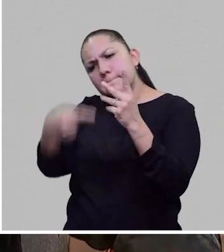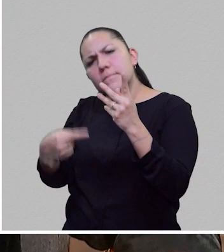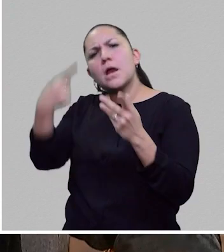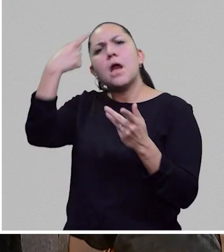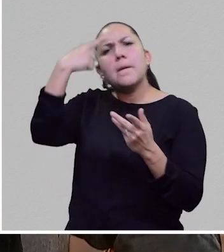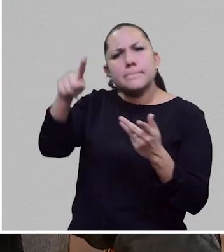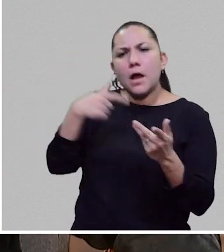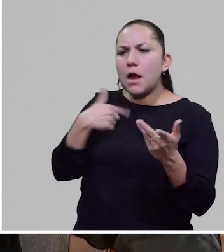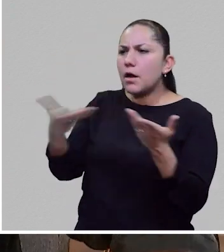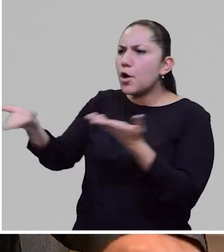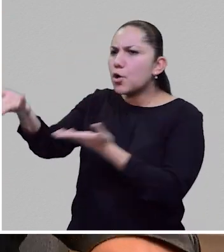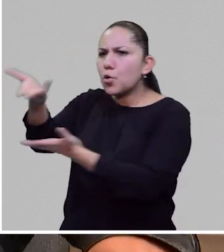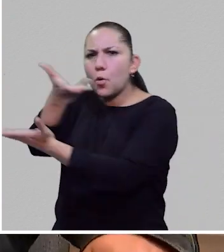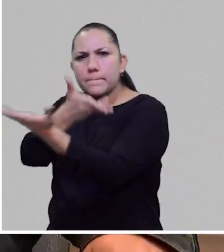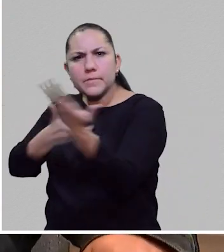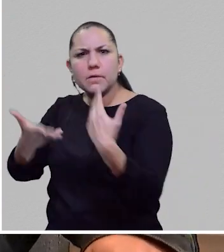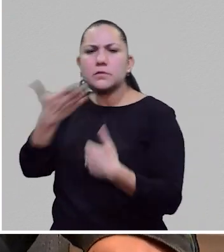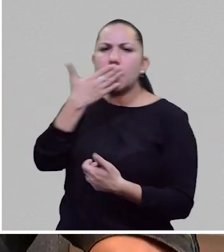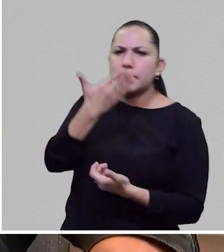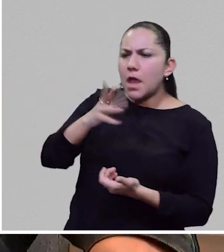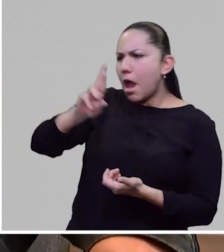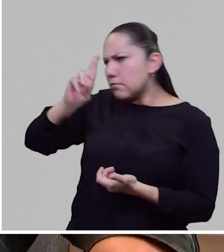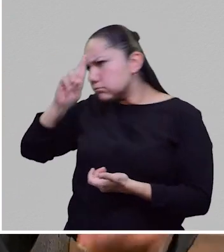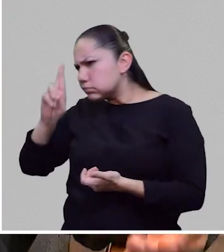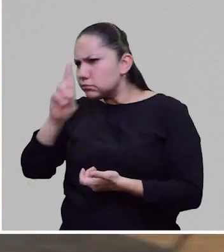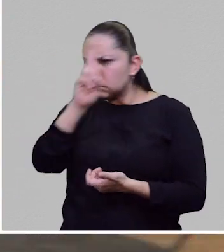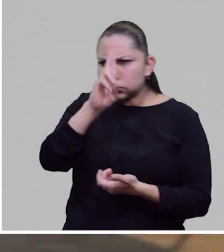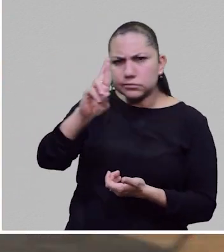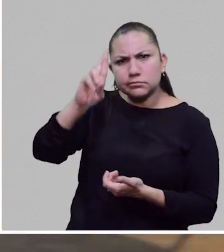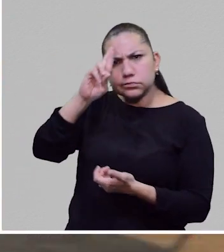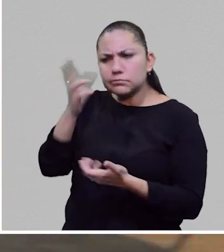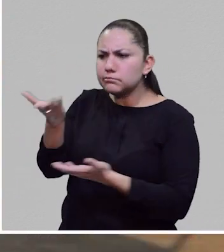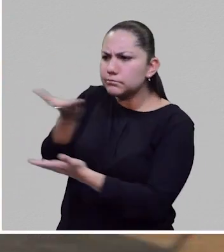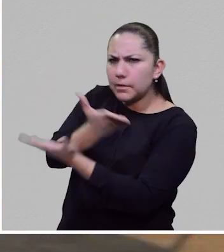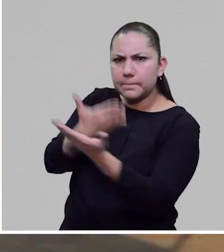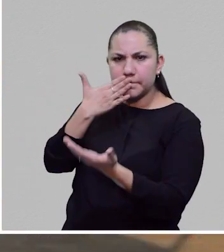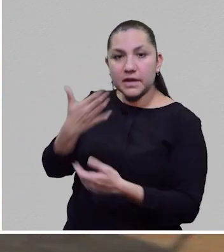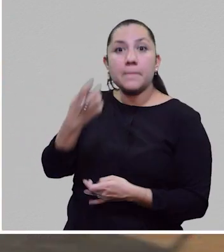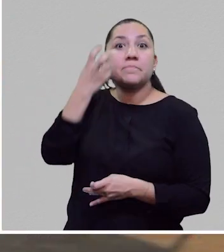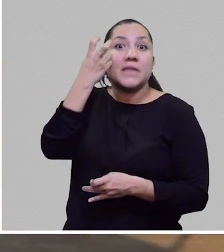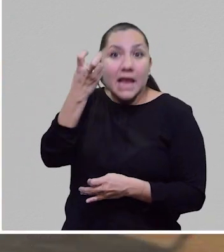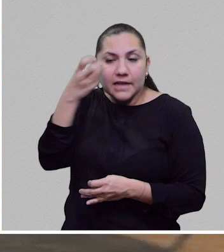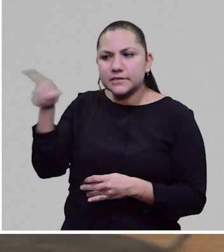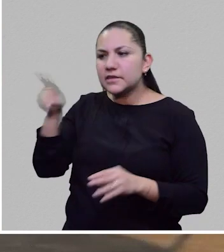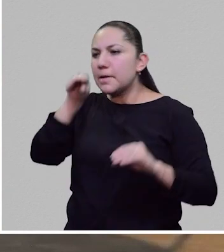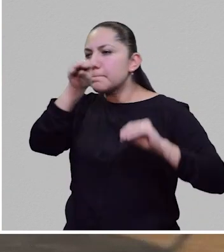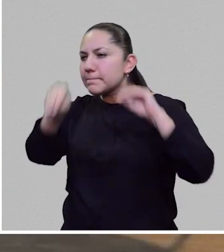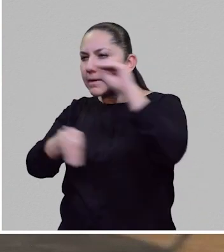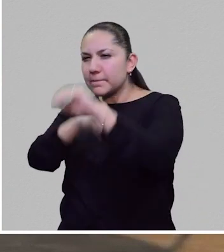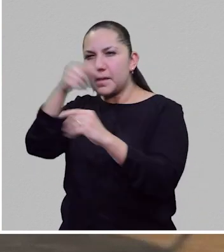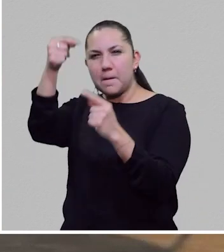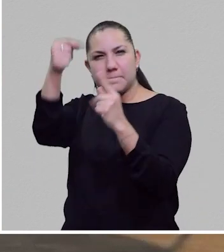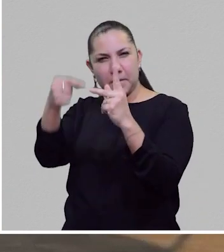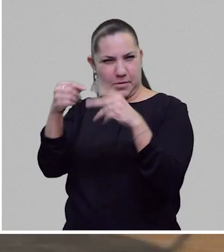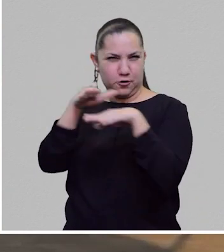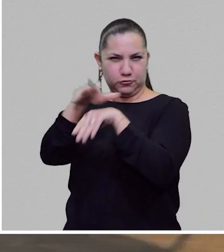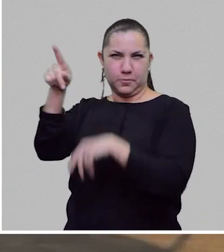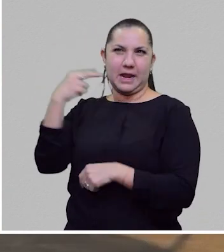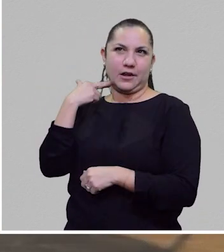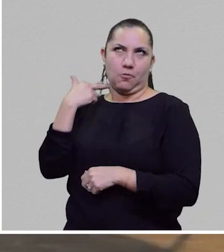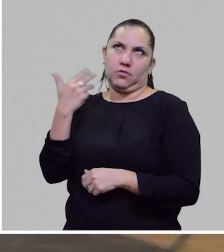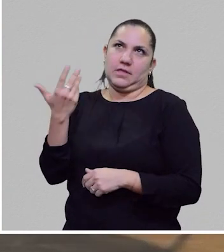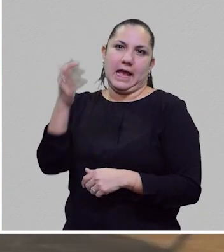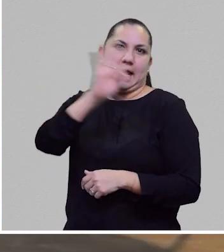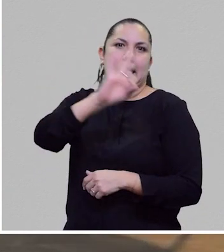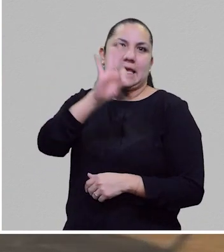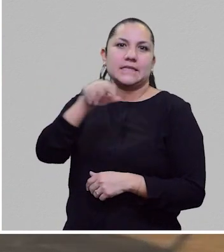la convivencia, y esto sucede con las leyes de la robótica, lo que se está planteando es una civilidad, y a lo mejor ya los podemos muy cósmicos, podríamos hablar de